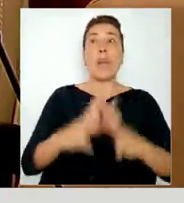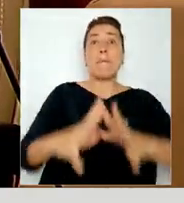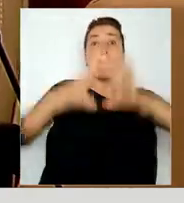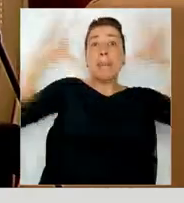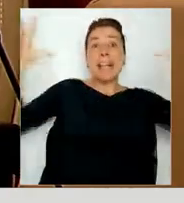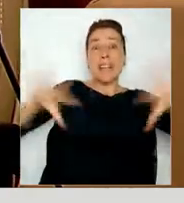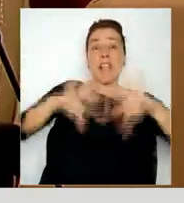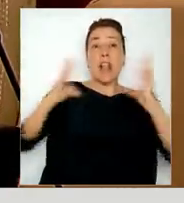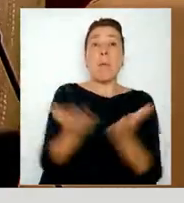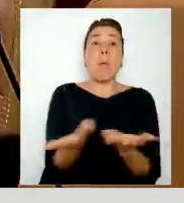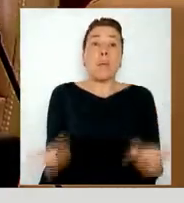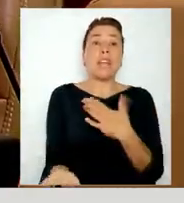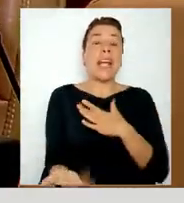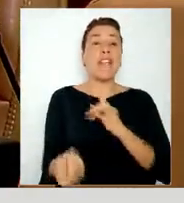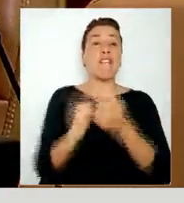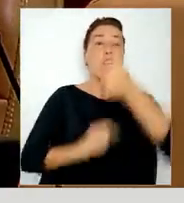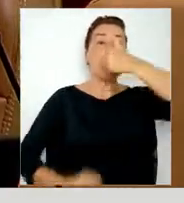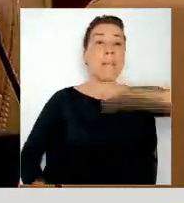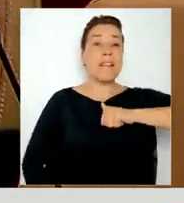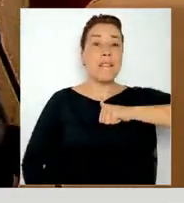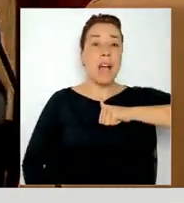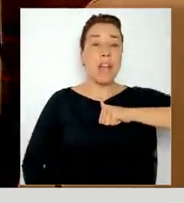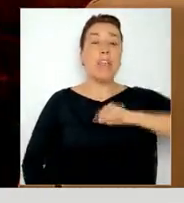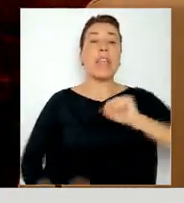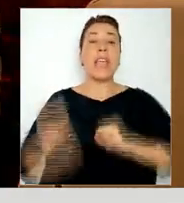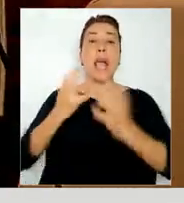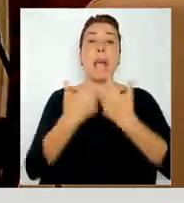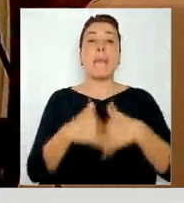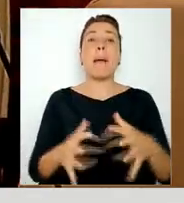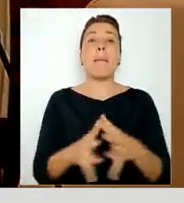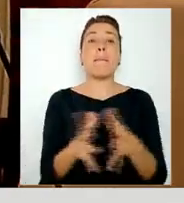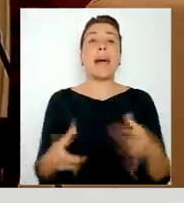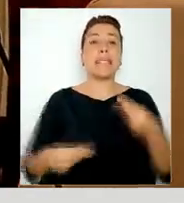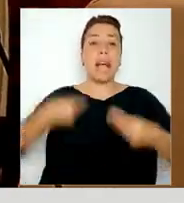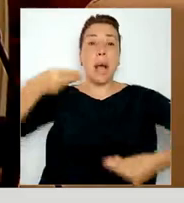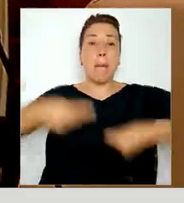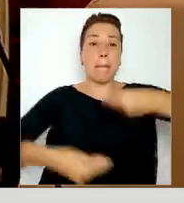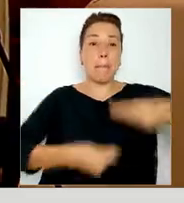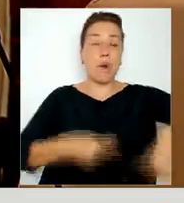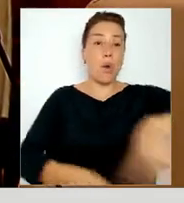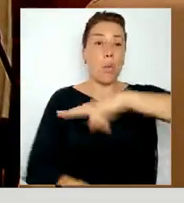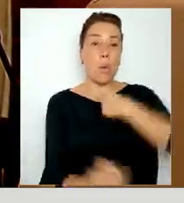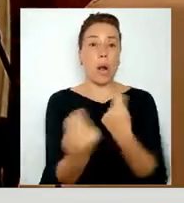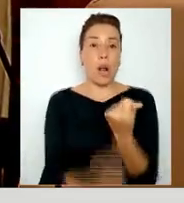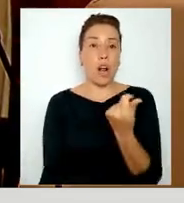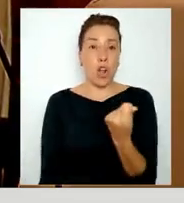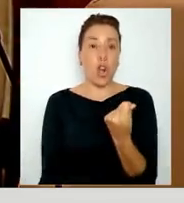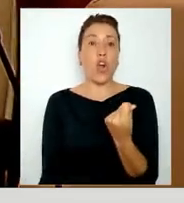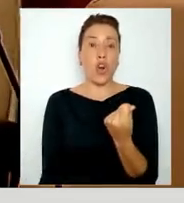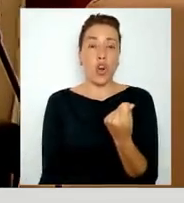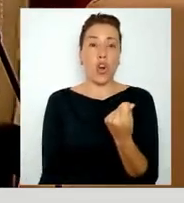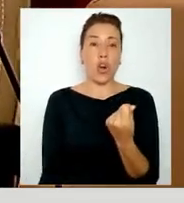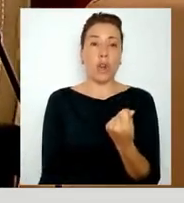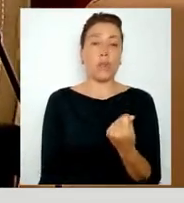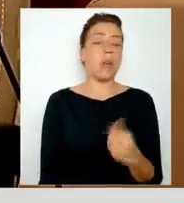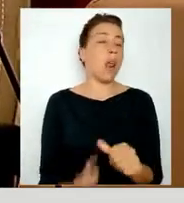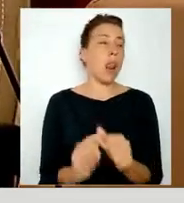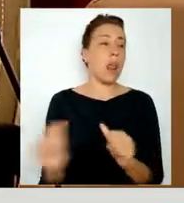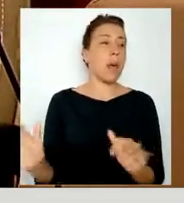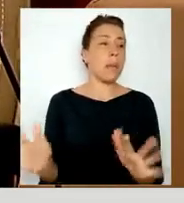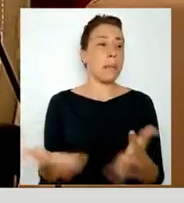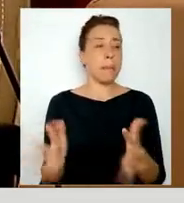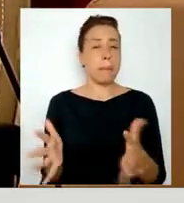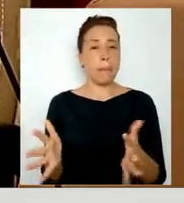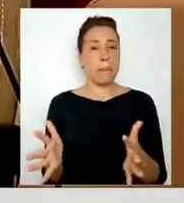la quieren privatizar y en la empresa que más aporta a nuestra economía Qué lejano parece ese